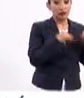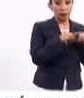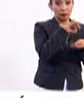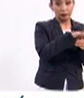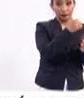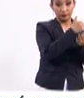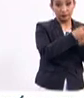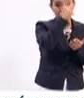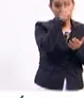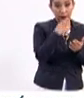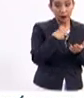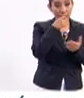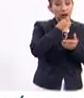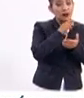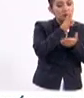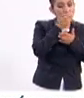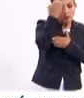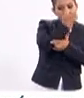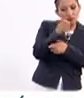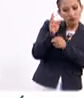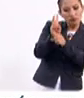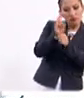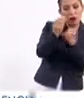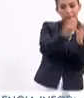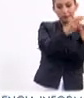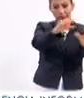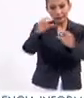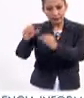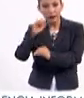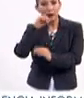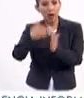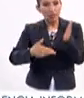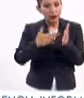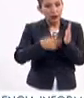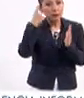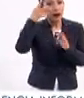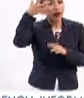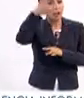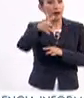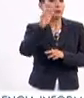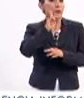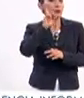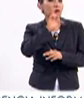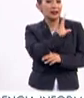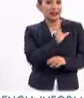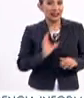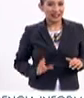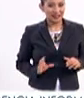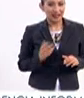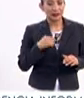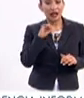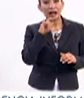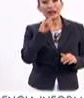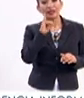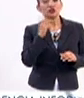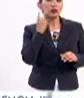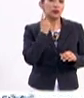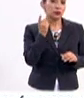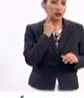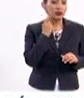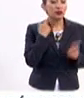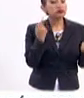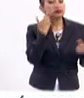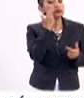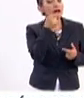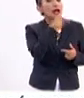Electoral de la Ciudad de México hacemos informes, estudios, capacitaciones, tenemos talleres para futuras alcaldesas, futuras diputadas. ¿Y qué es